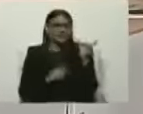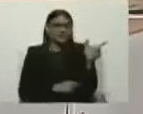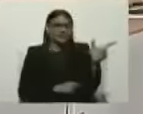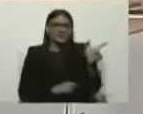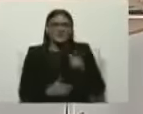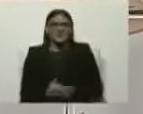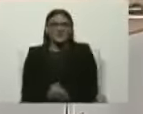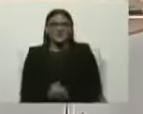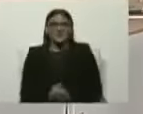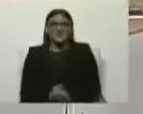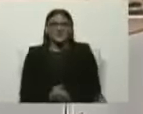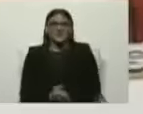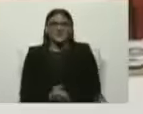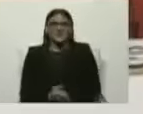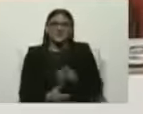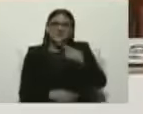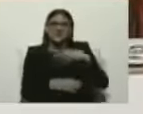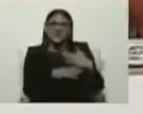Perú.